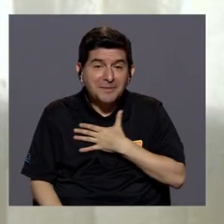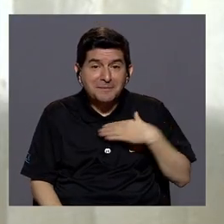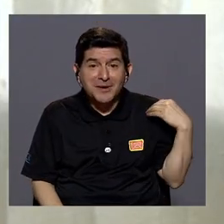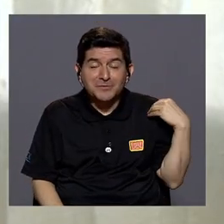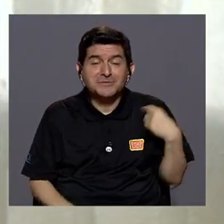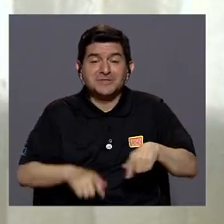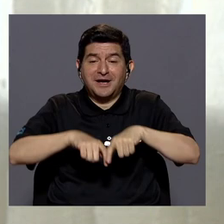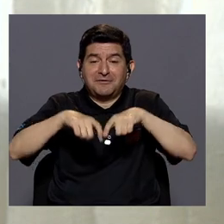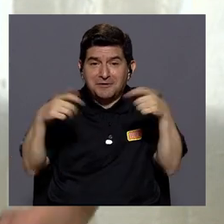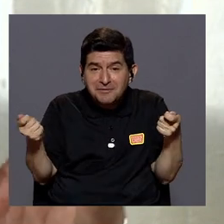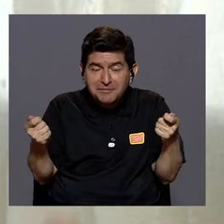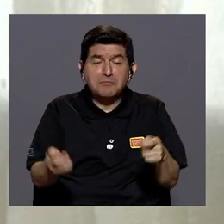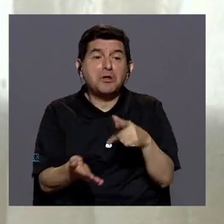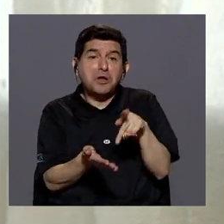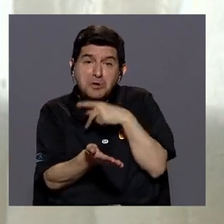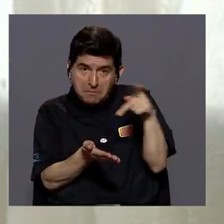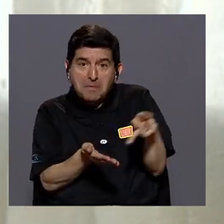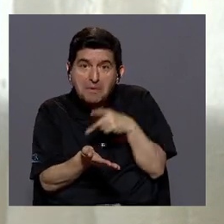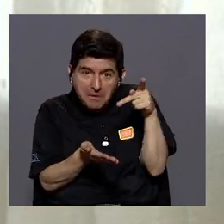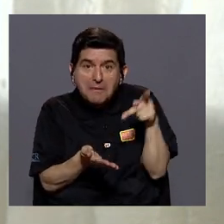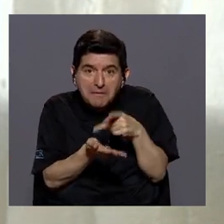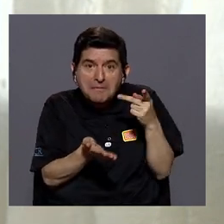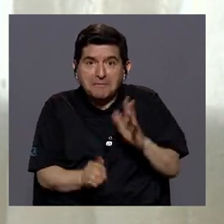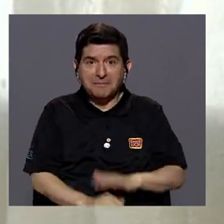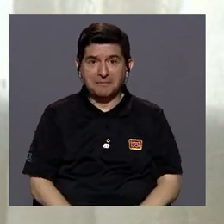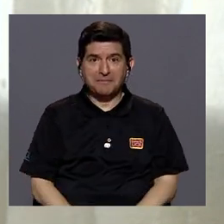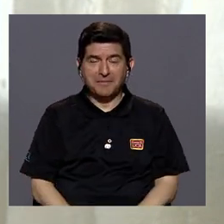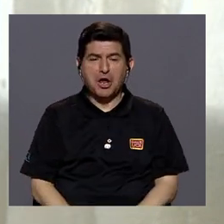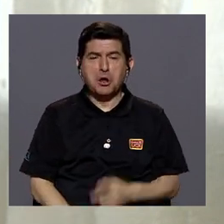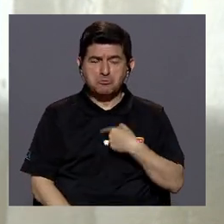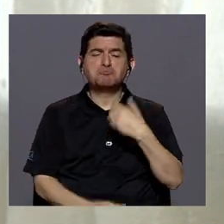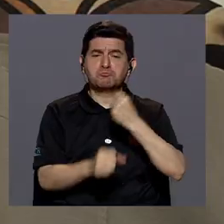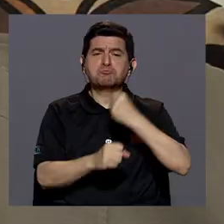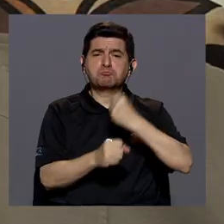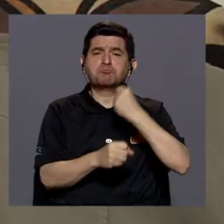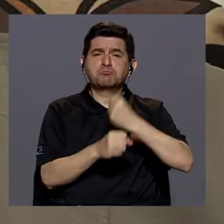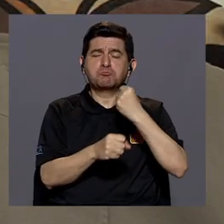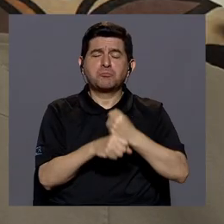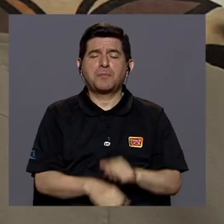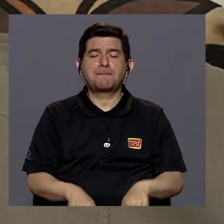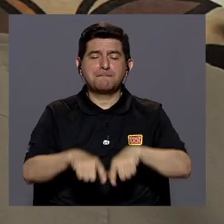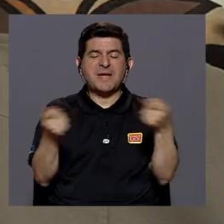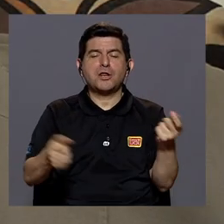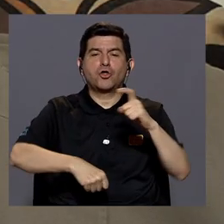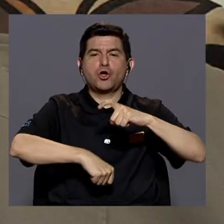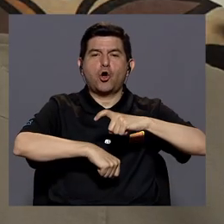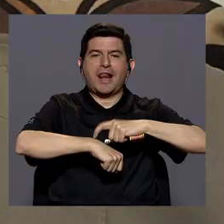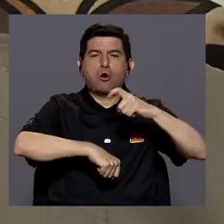y me pagaban, pues, me puse a trabajar en la hora. Ahí